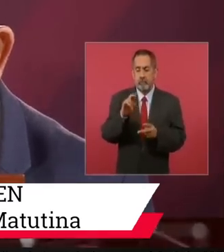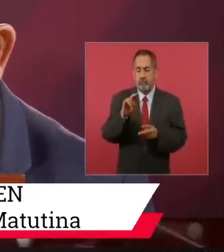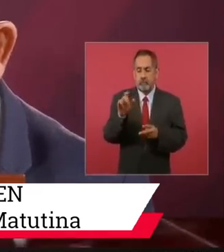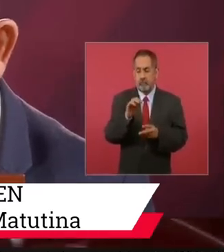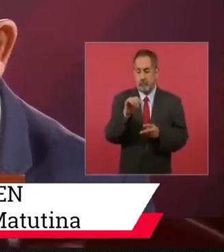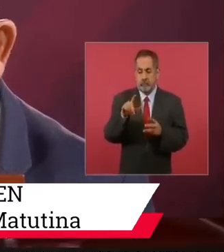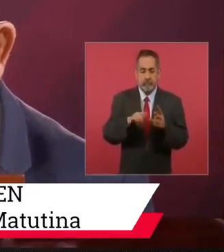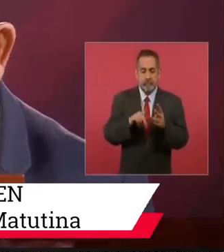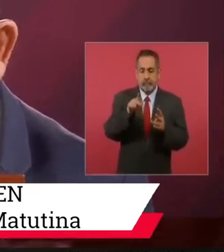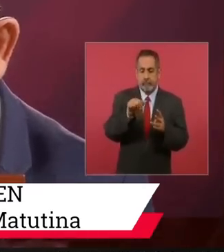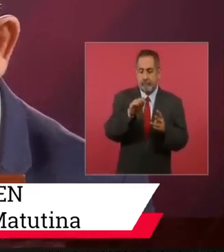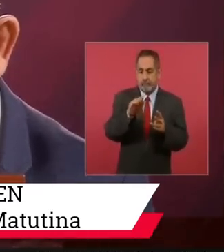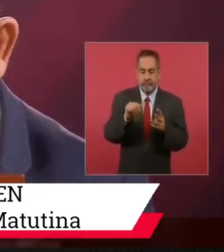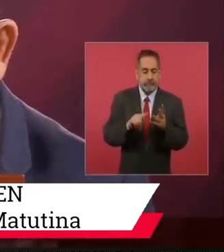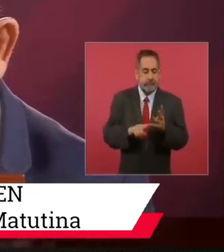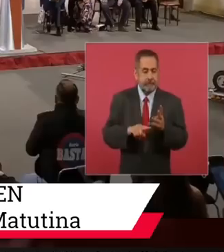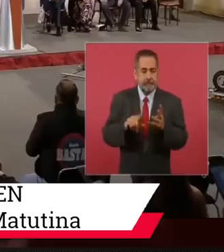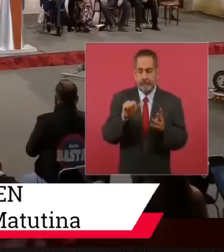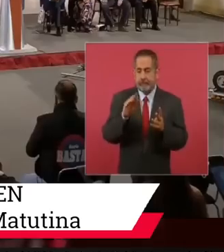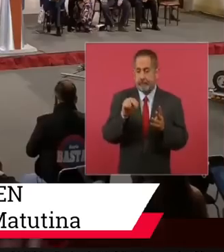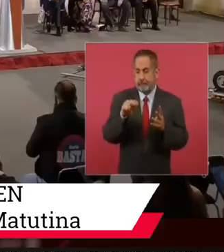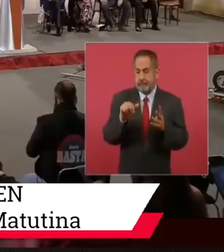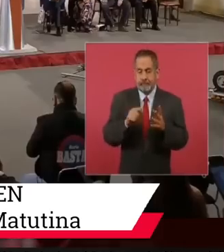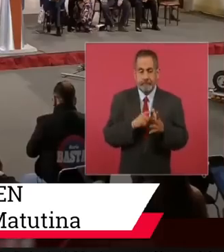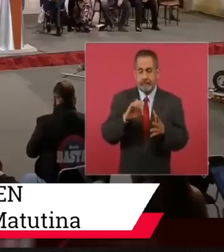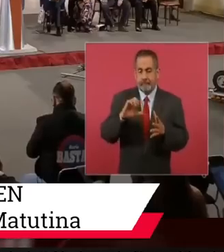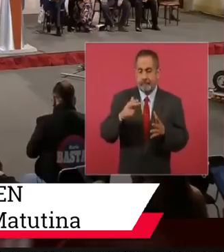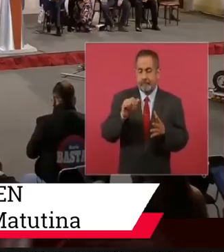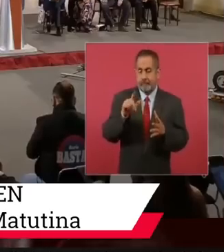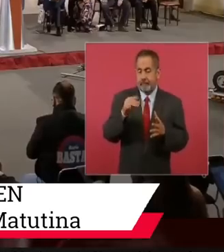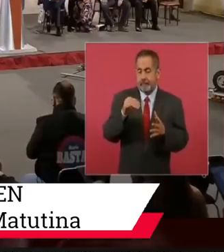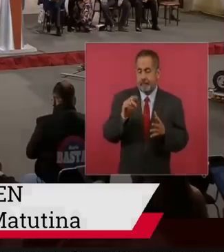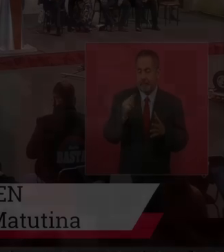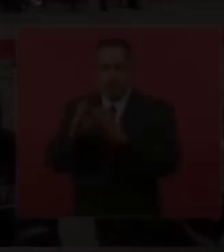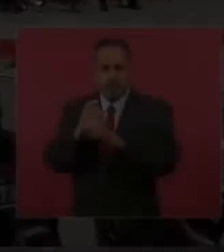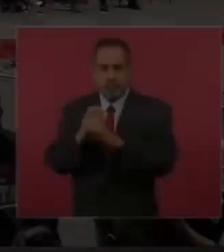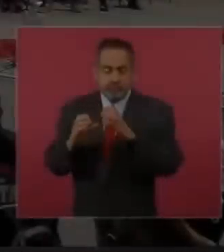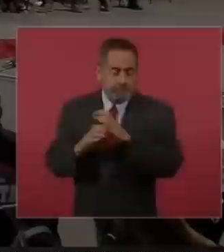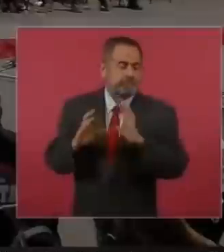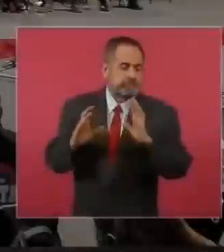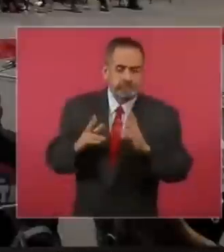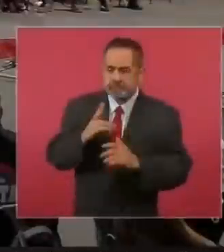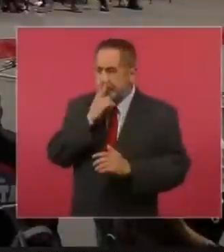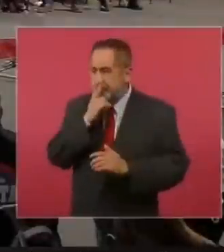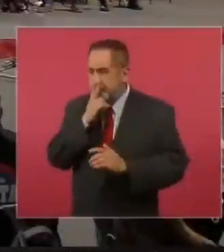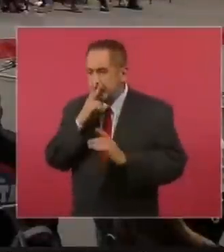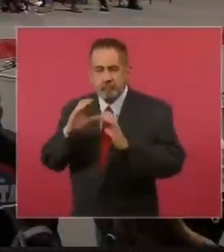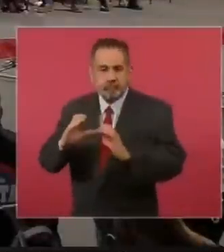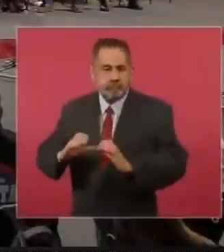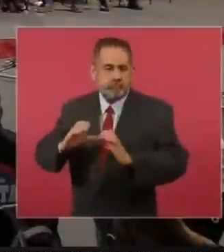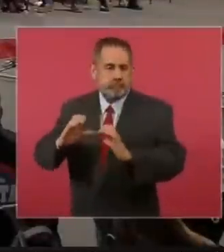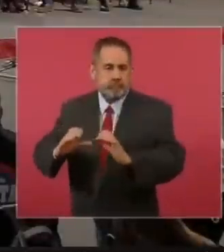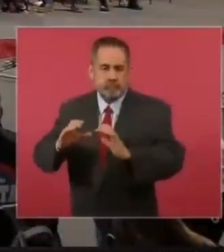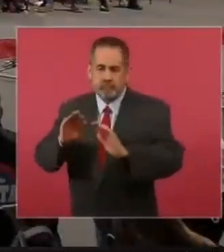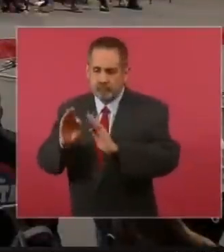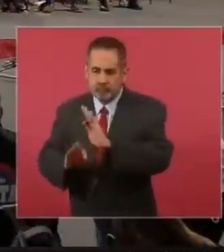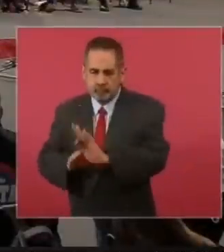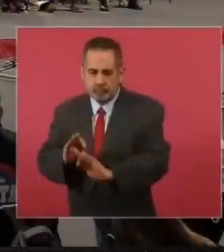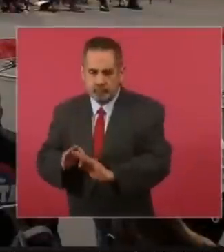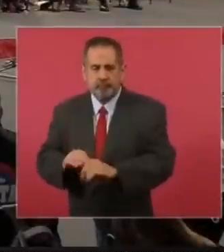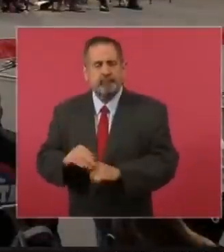estudiosos precisamente de la cultura maya vamos a escuchar qué fue lo que señaló de El Avance